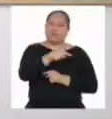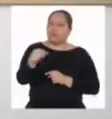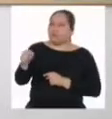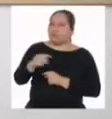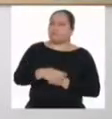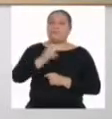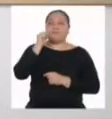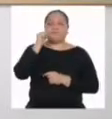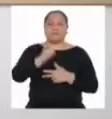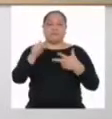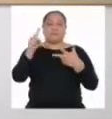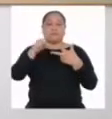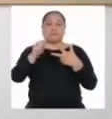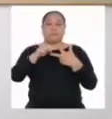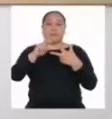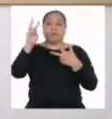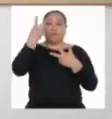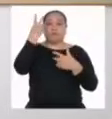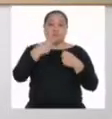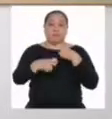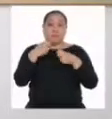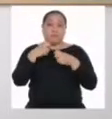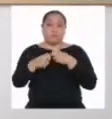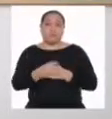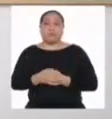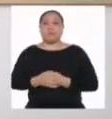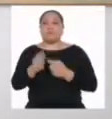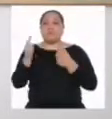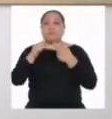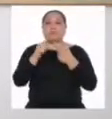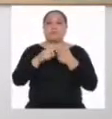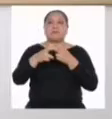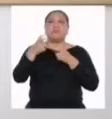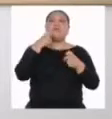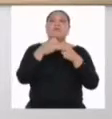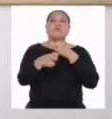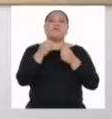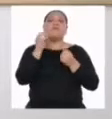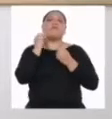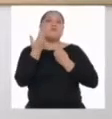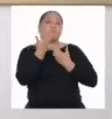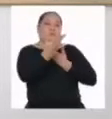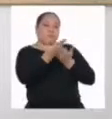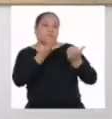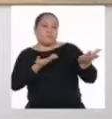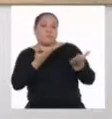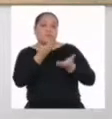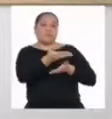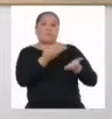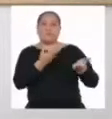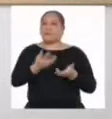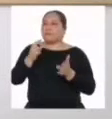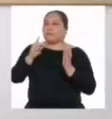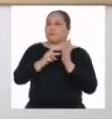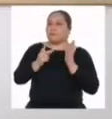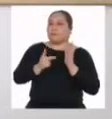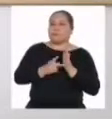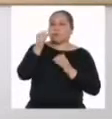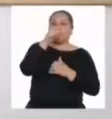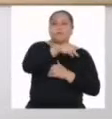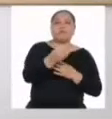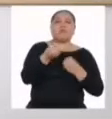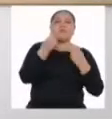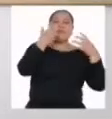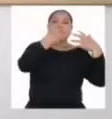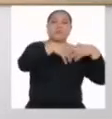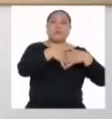es. La segunda causa es los problemas de cómo relacionarse, es decir, a la forma